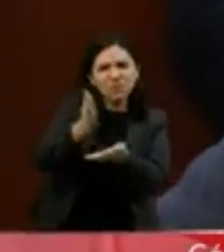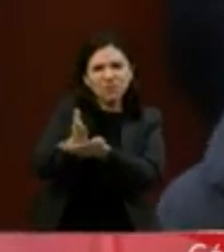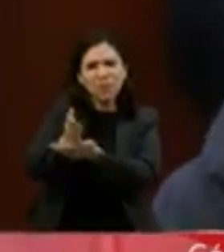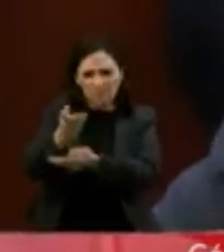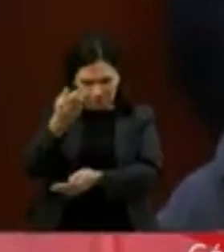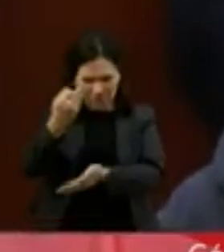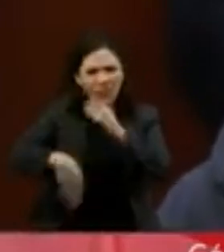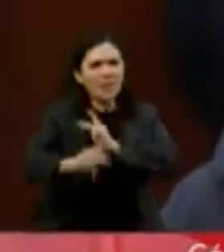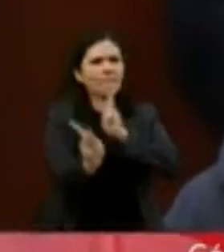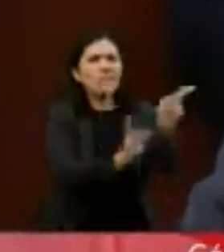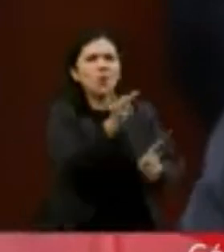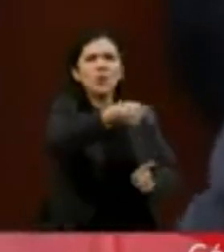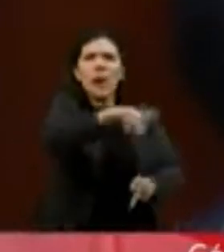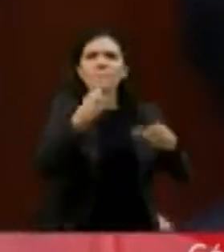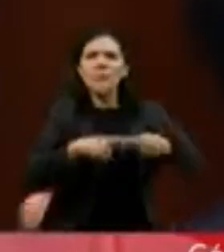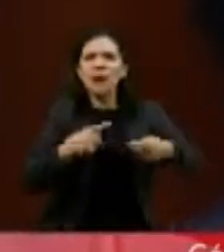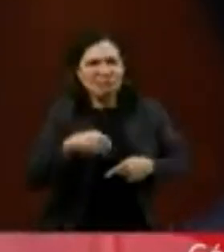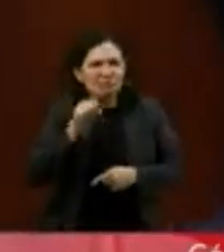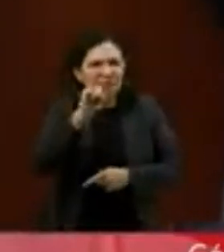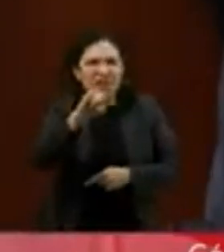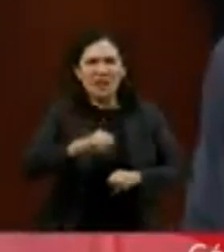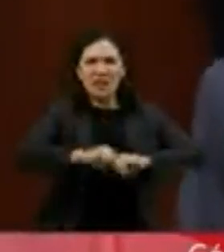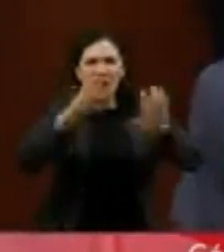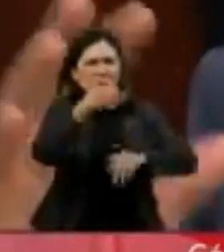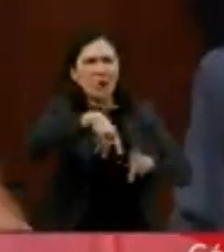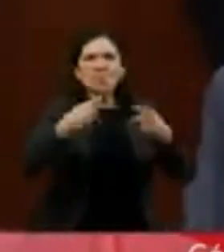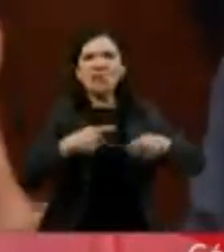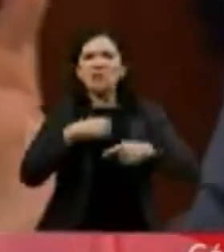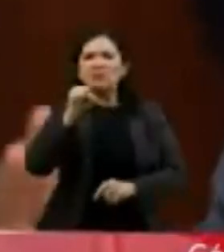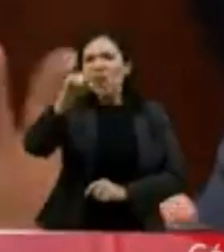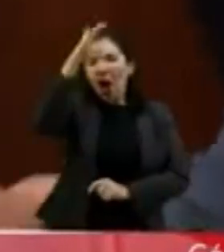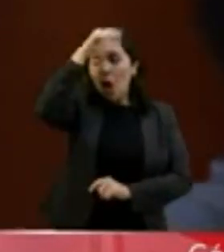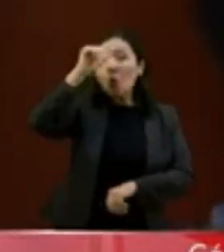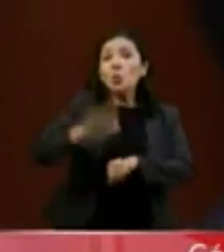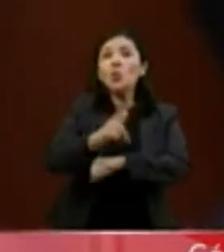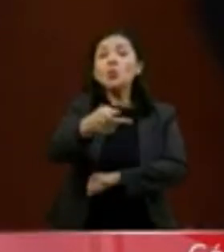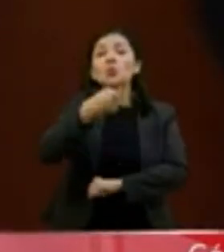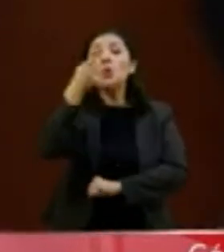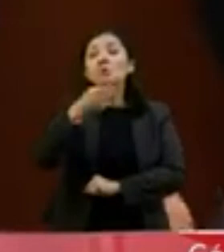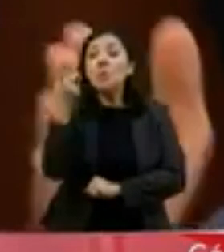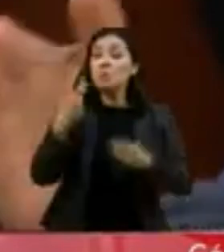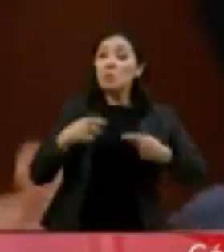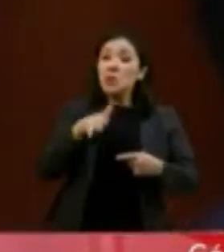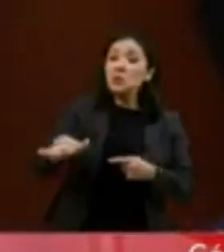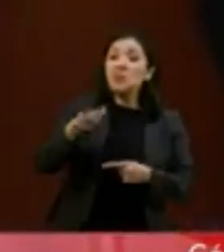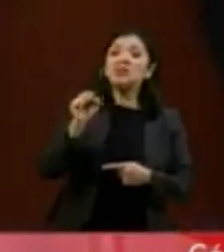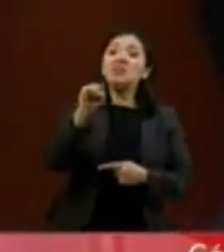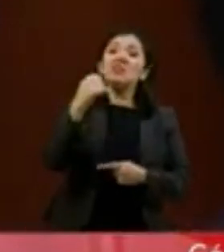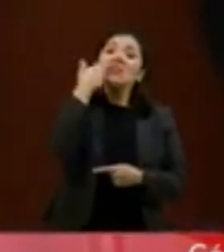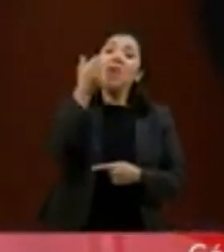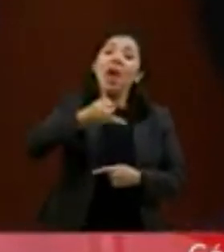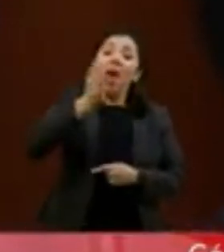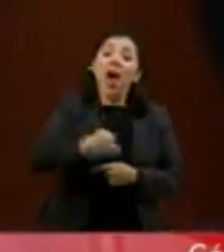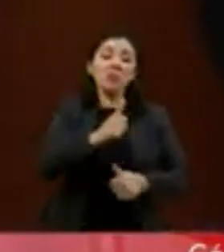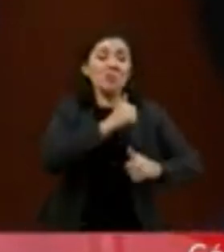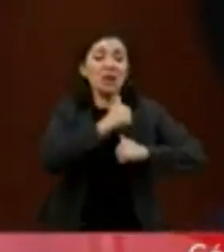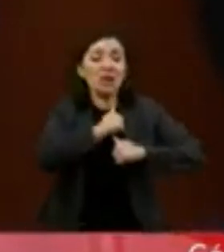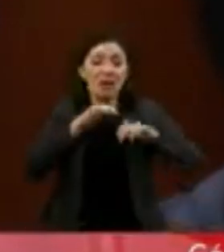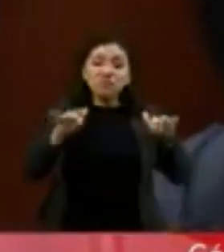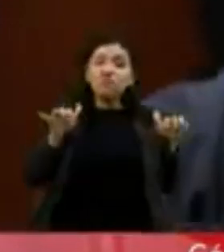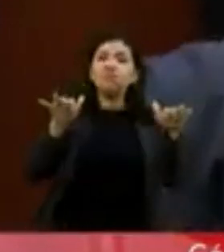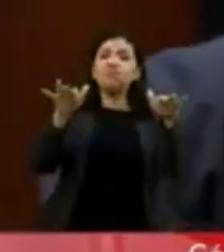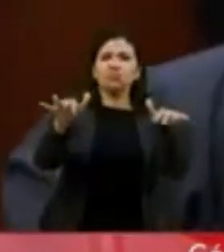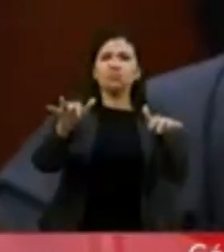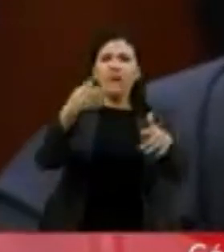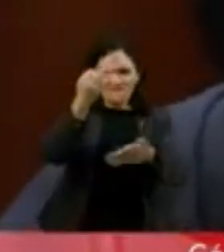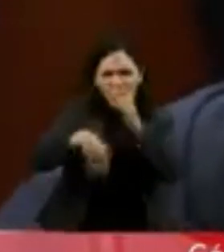Claro que la gente estaría de acuerdo así como ustedes dicen que la gente quiere que se militariza el país pregúntenle a la